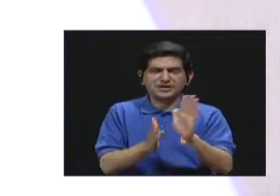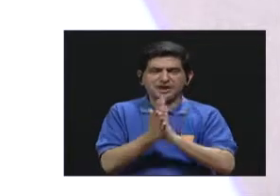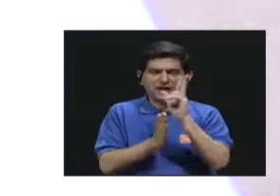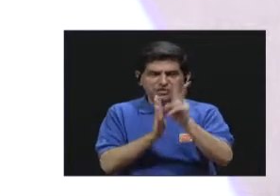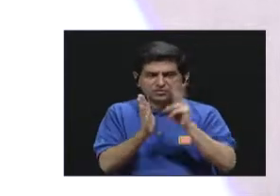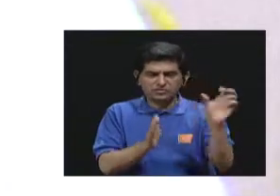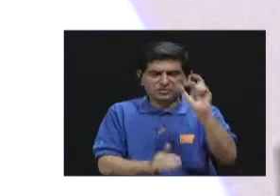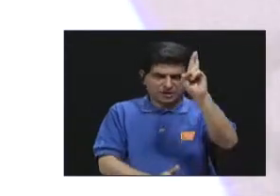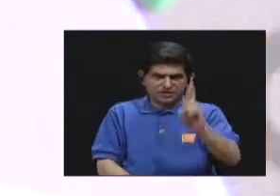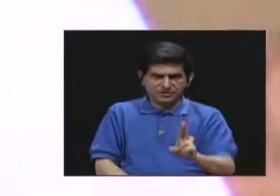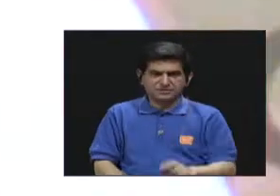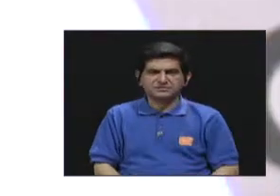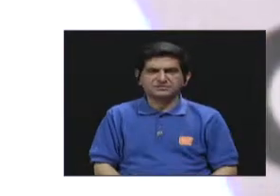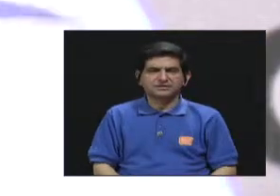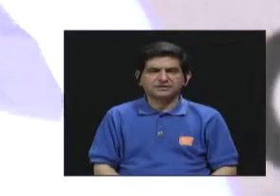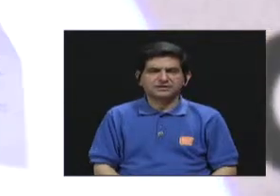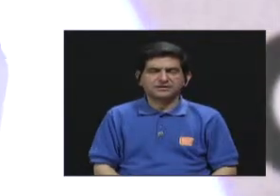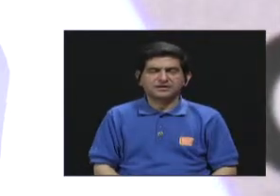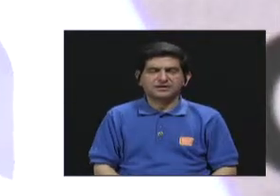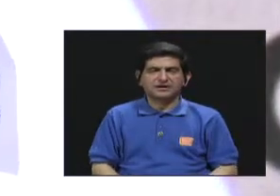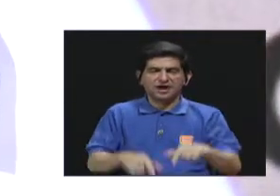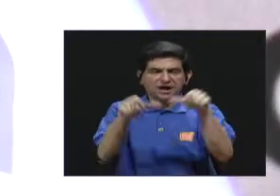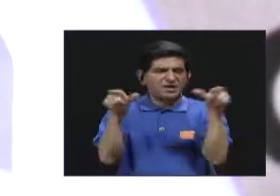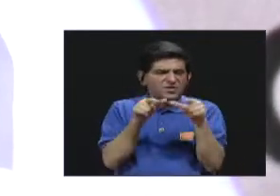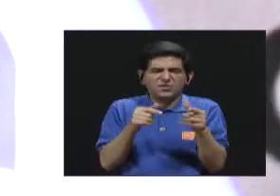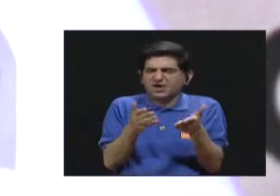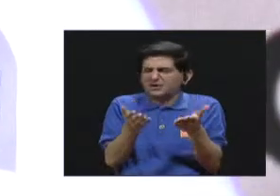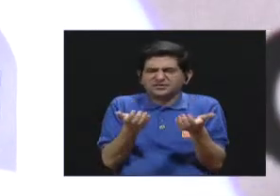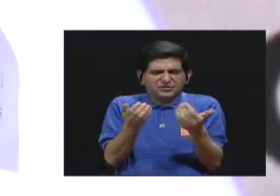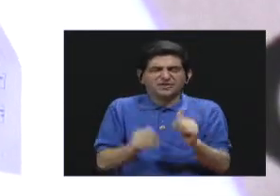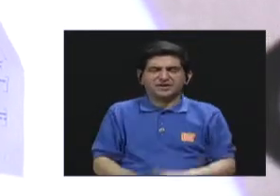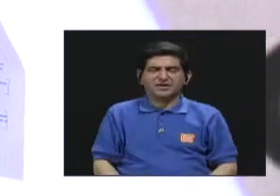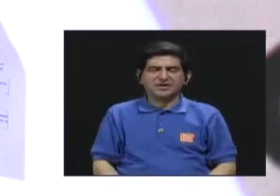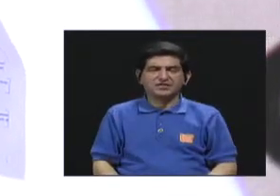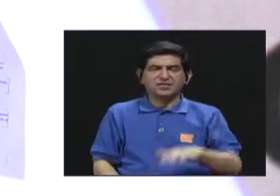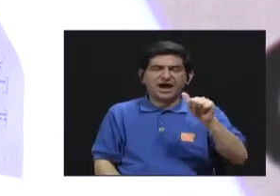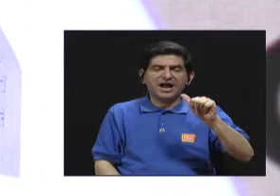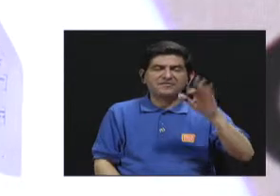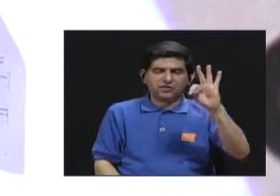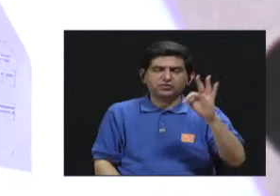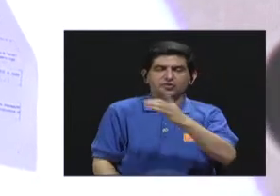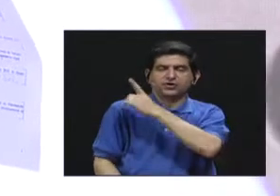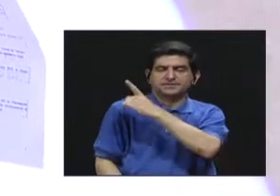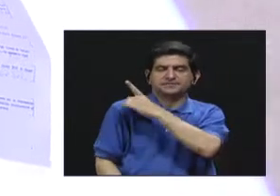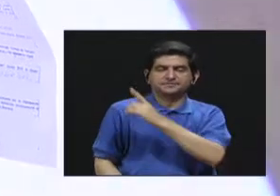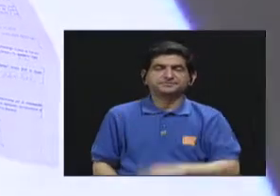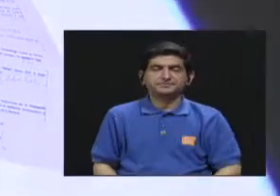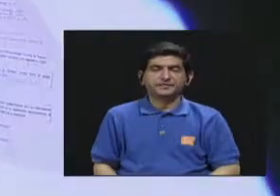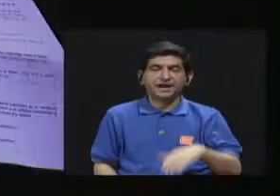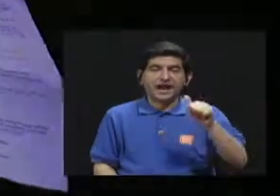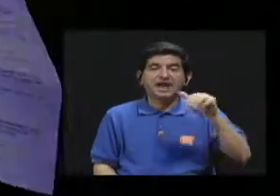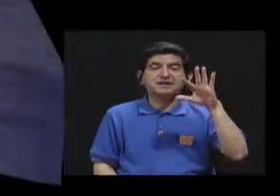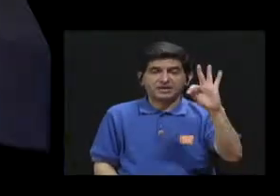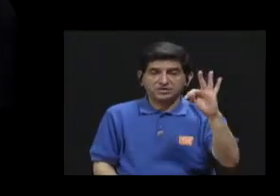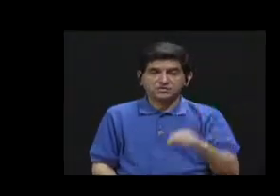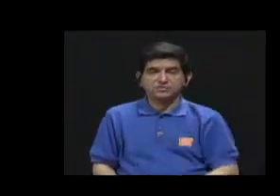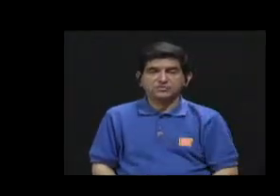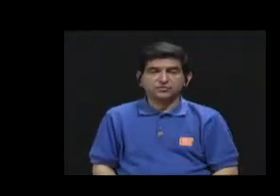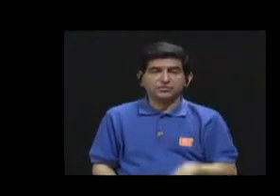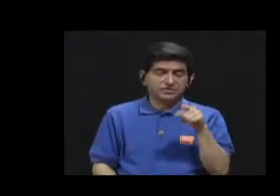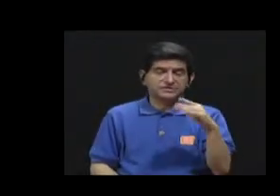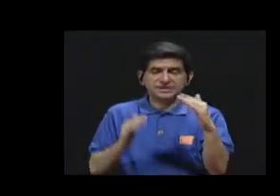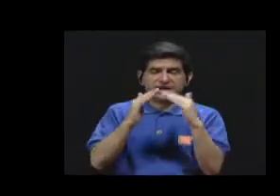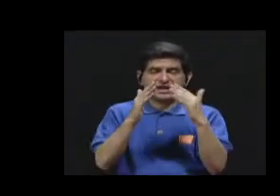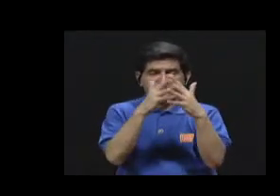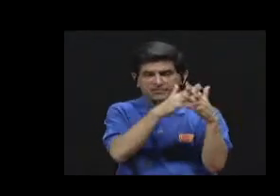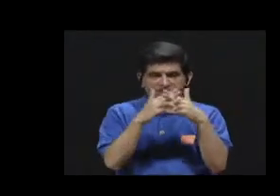documental costarricense, El Lugar Indeseado, dirigida por Álvaro Torres. Álvaro Torres se radica en